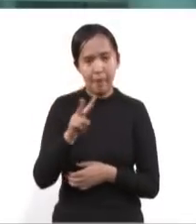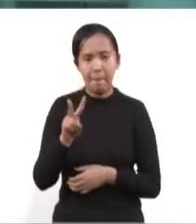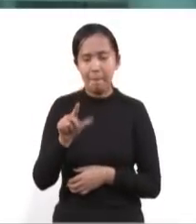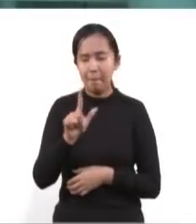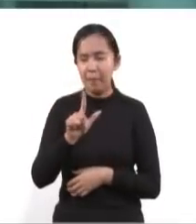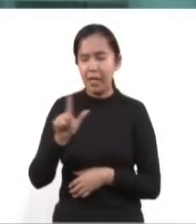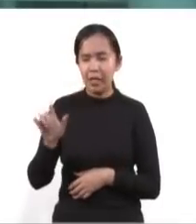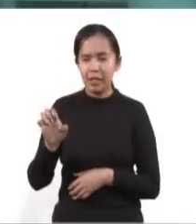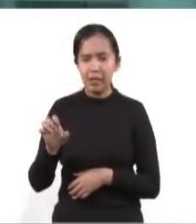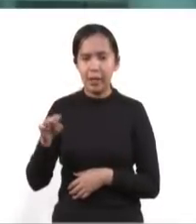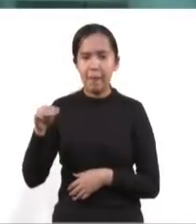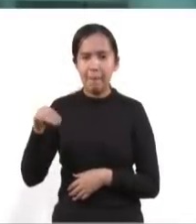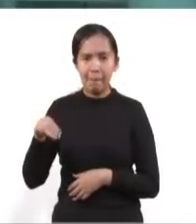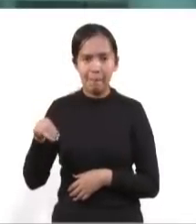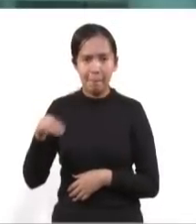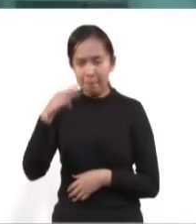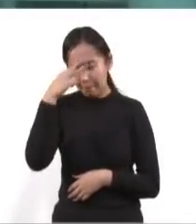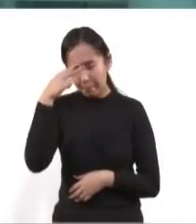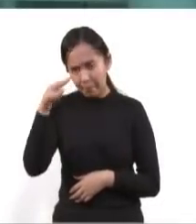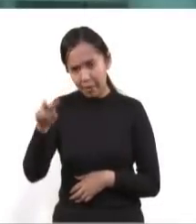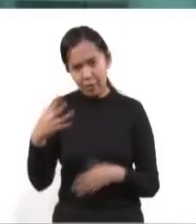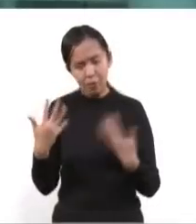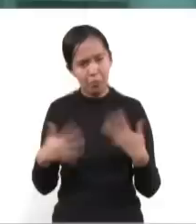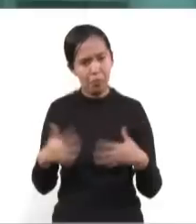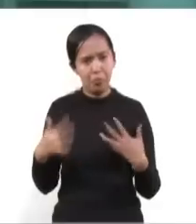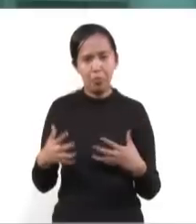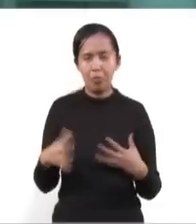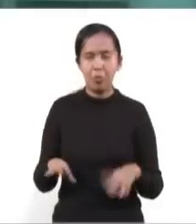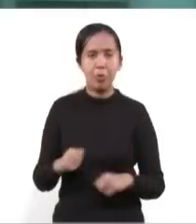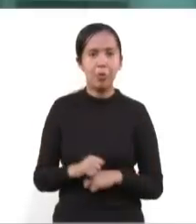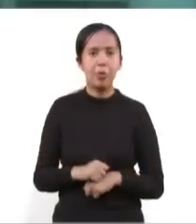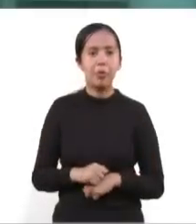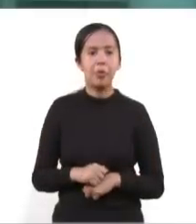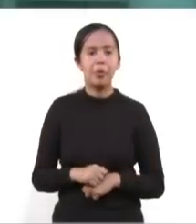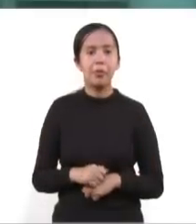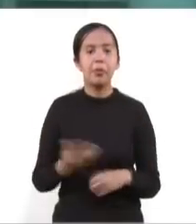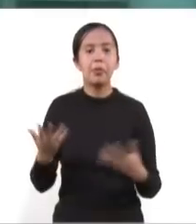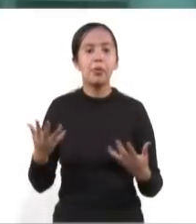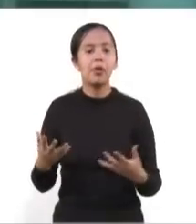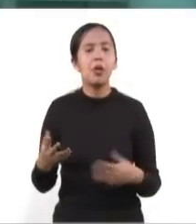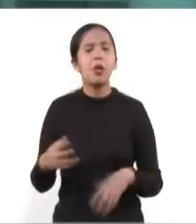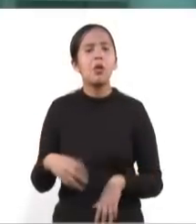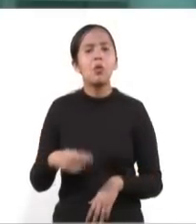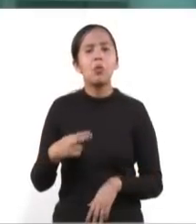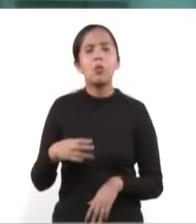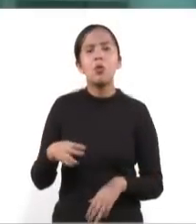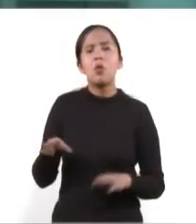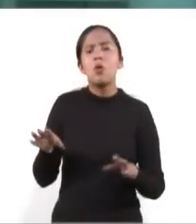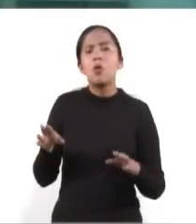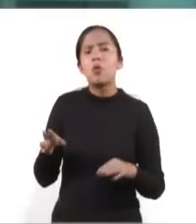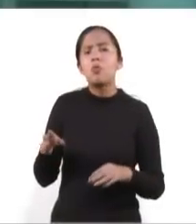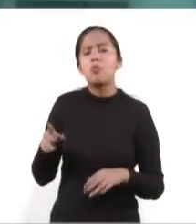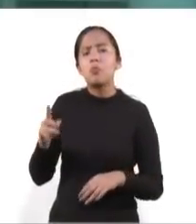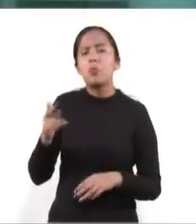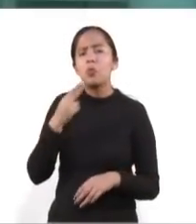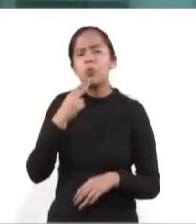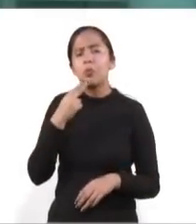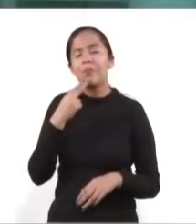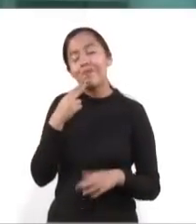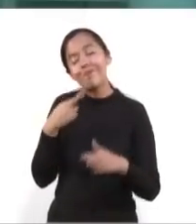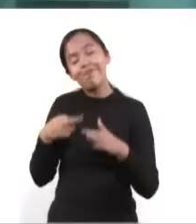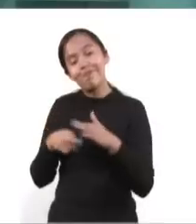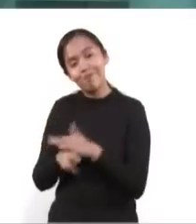de México con tanta industria, desarrollo y población, no podría funcionar sin el metro. El